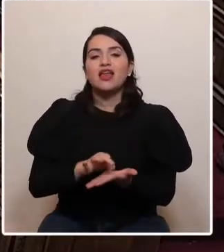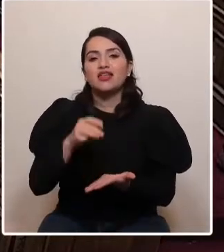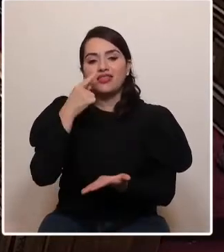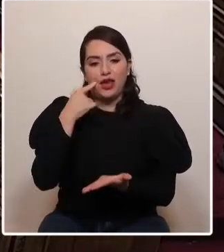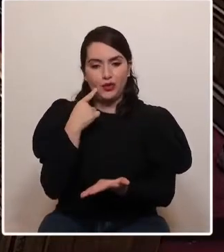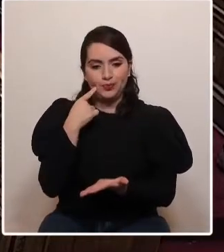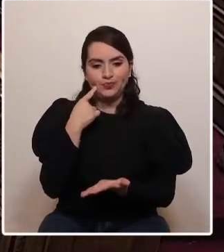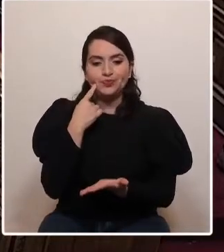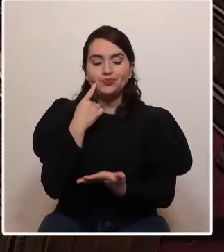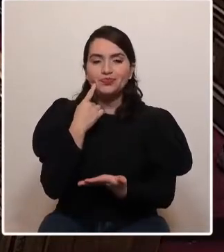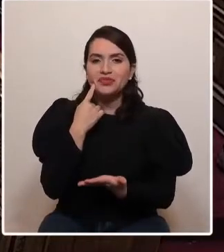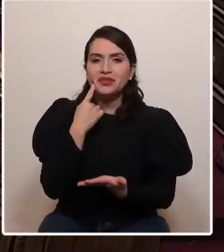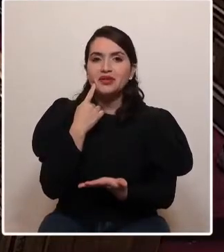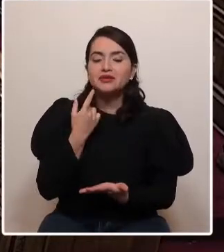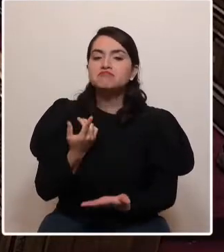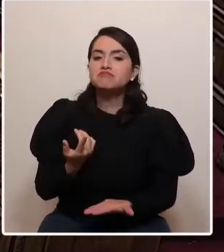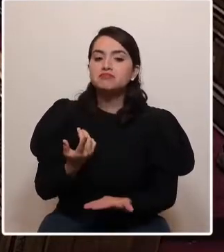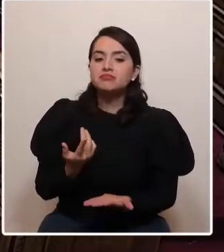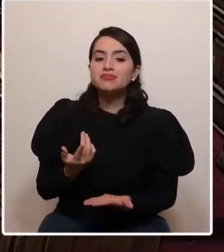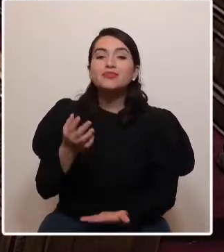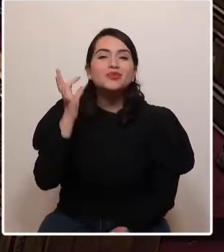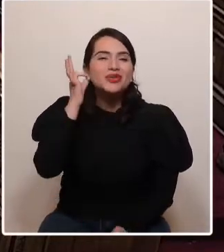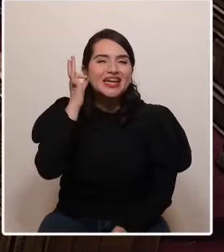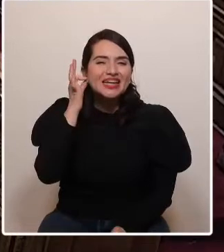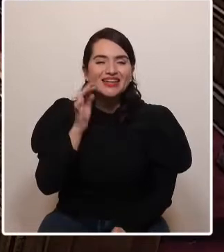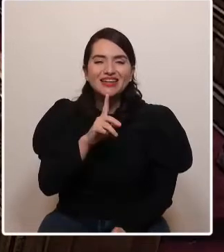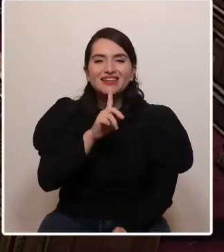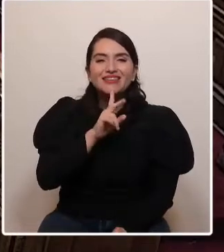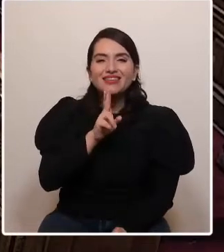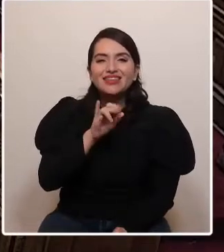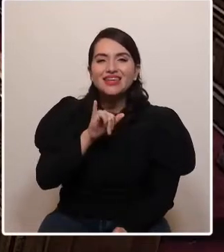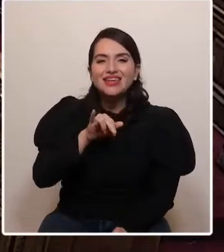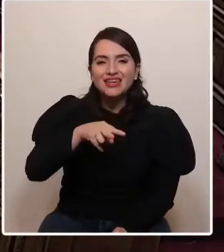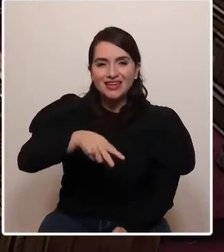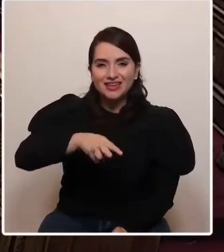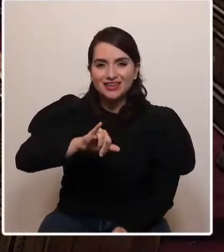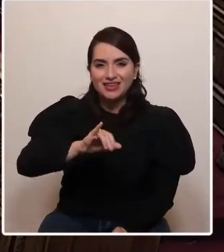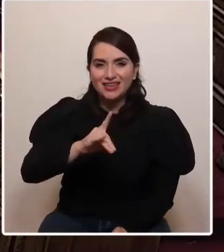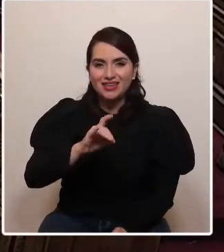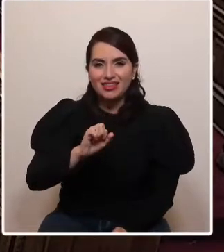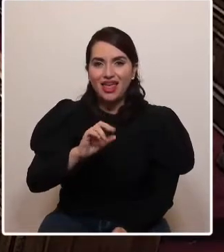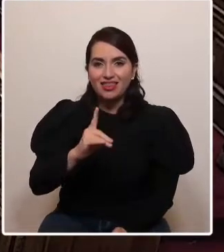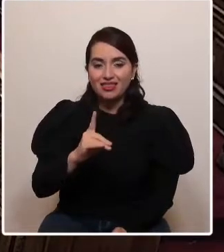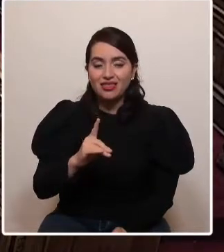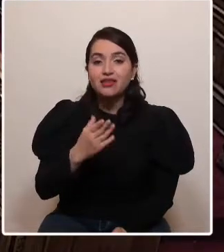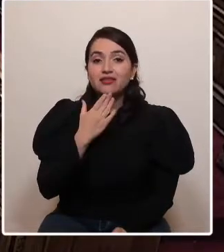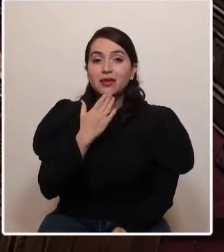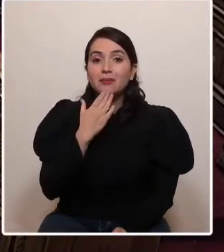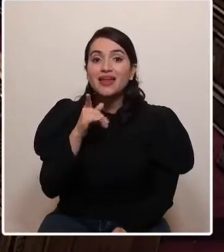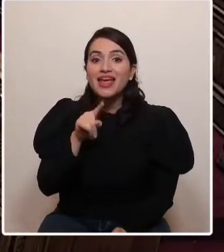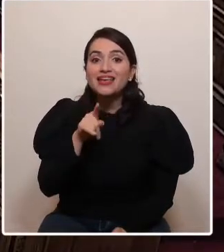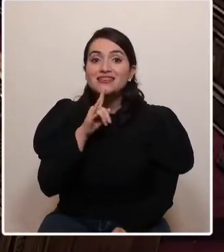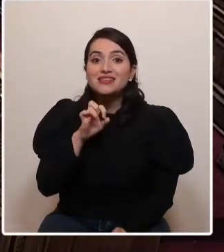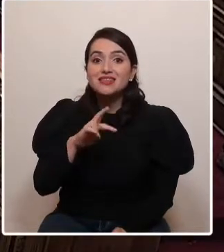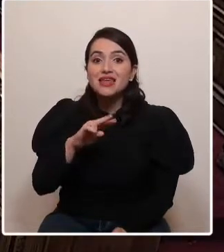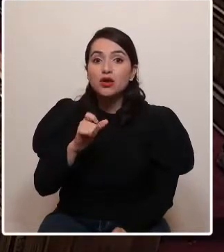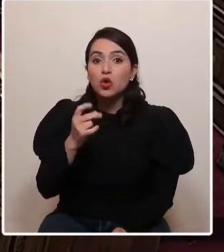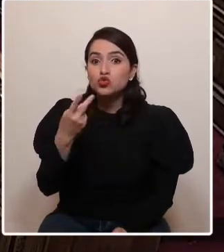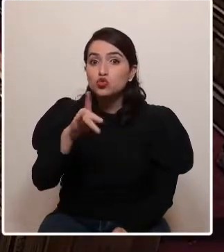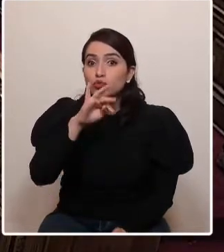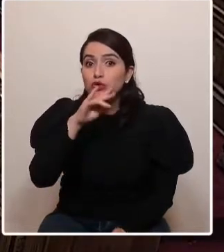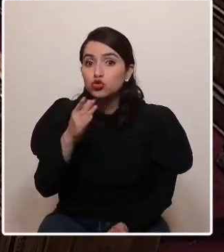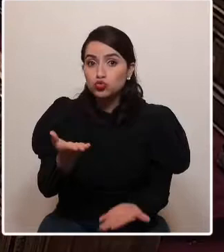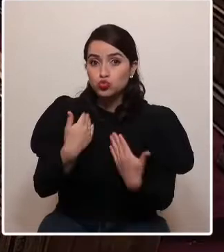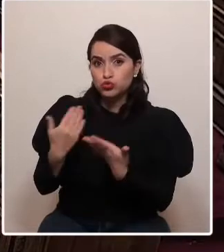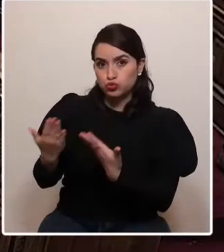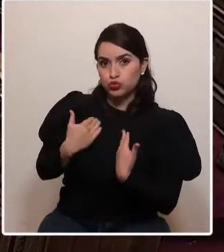mis compañeros Trinidad Castillo y Daniel Stingo, que generosamente me han cedido su tiempo. Por favor. Bien,